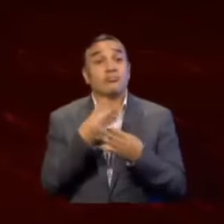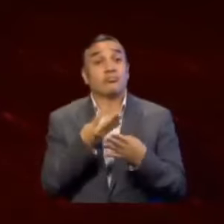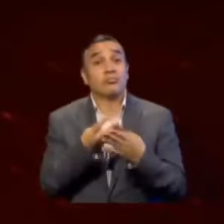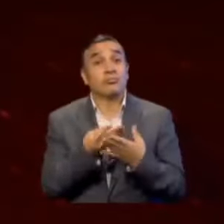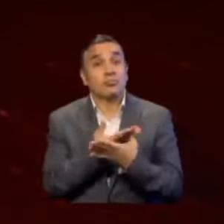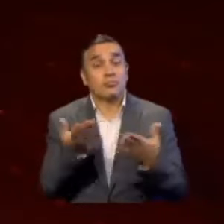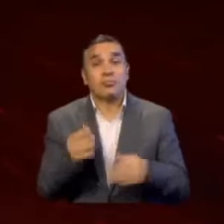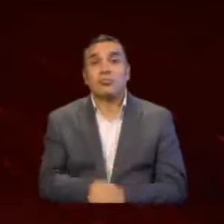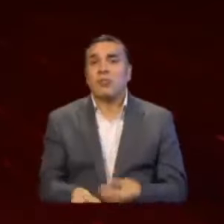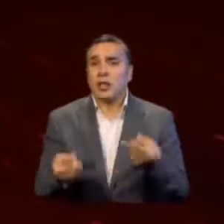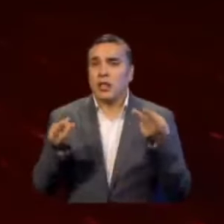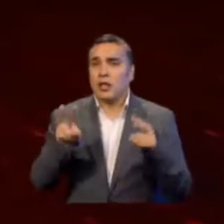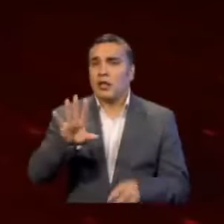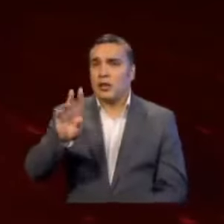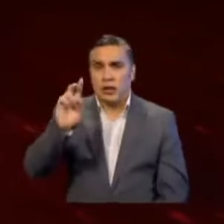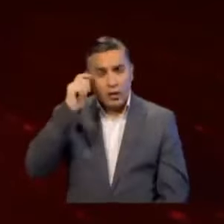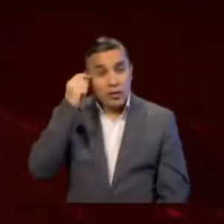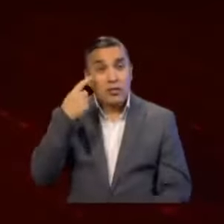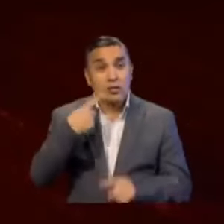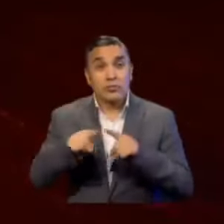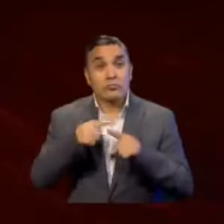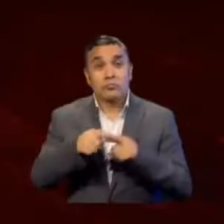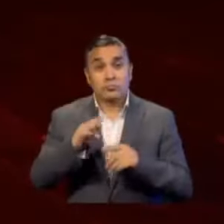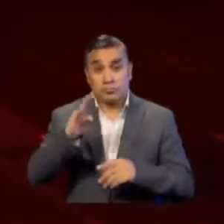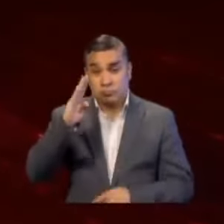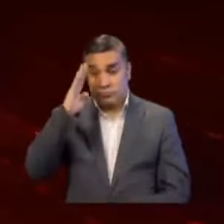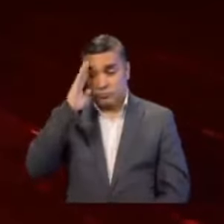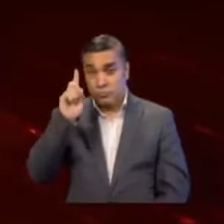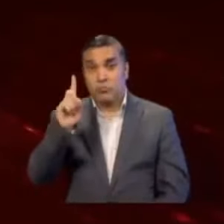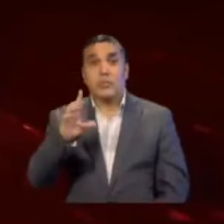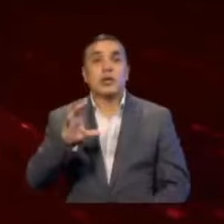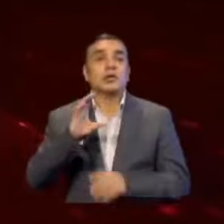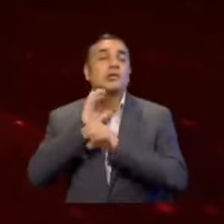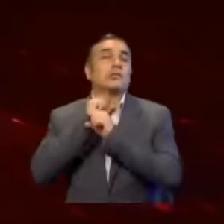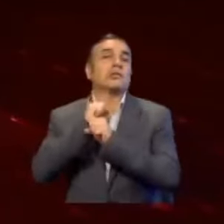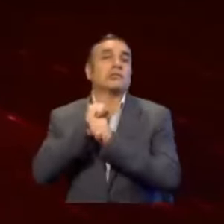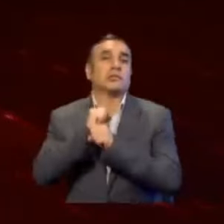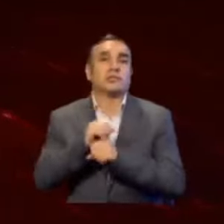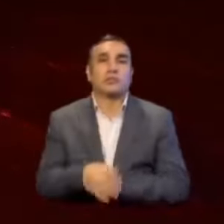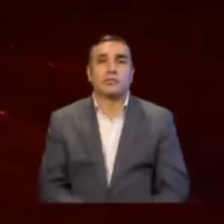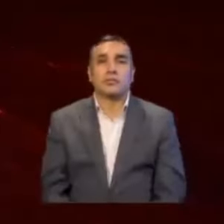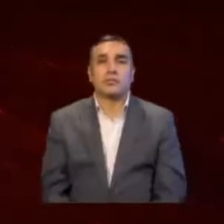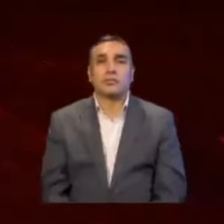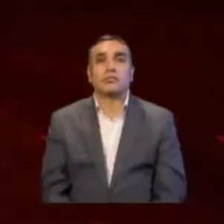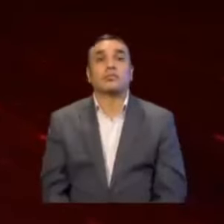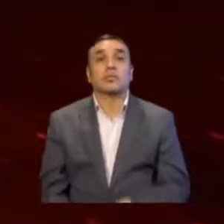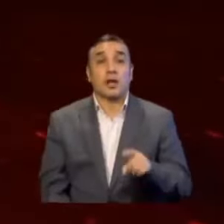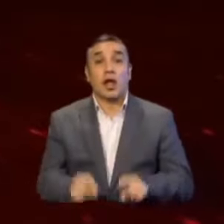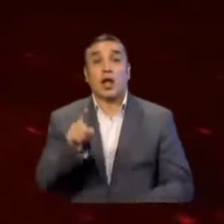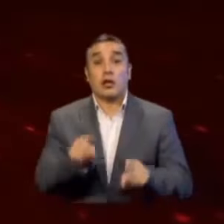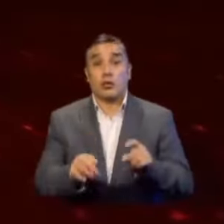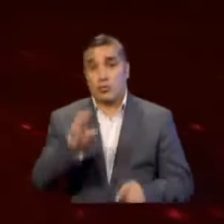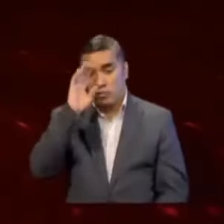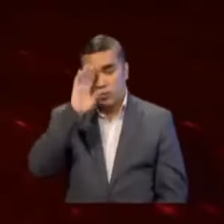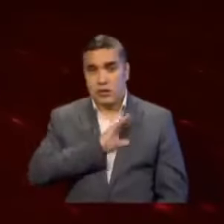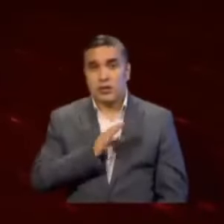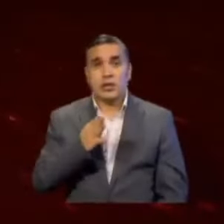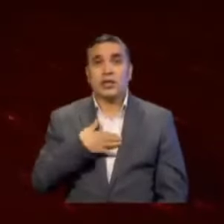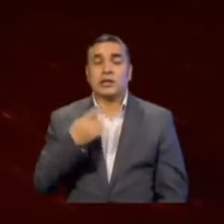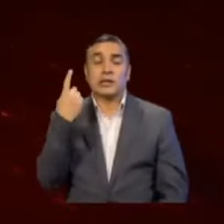Litoral, donde también recordemos que varios guías penitenciarios fueron tomados como rehenes y algunos policías